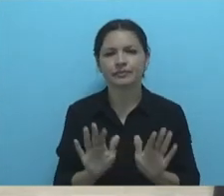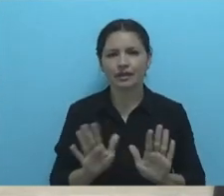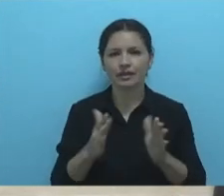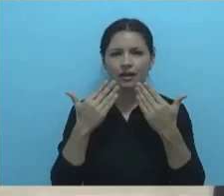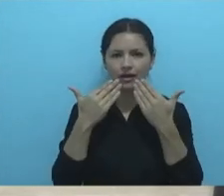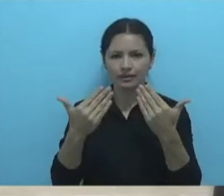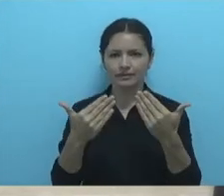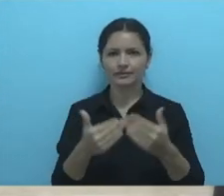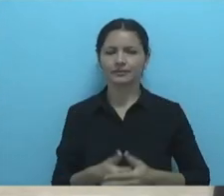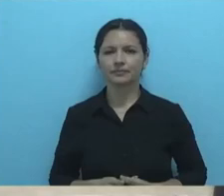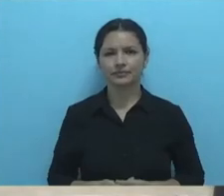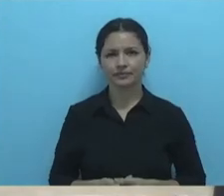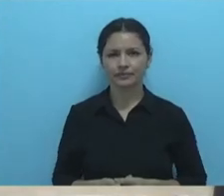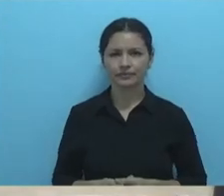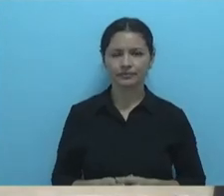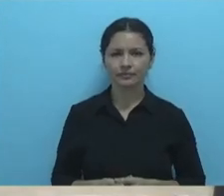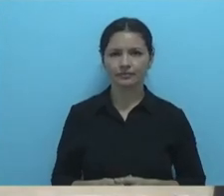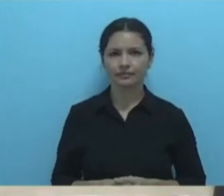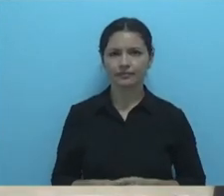gracias diputado